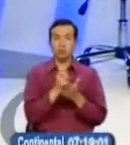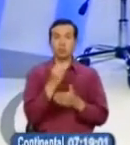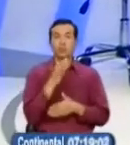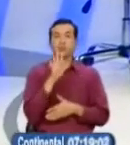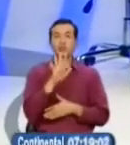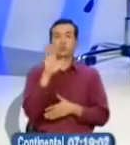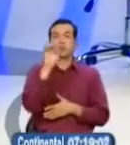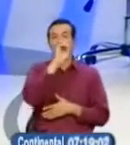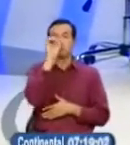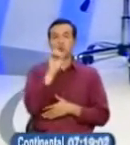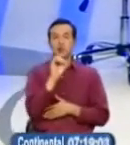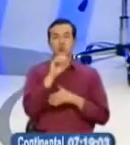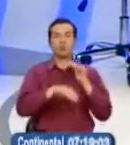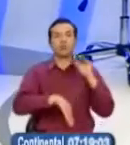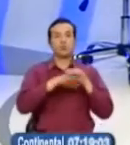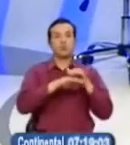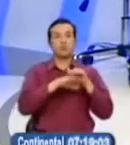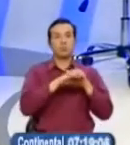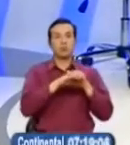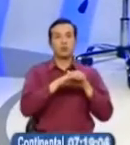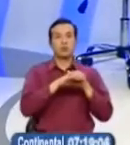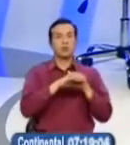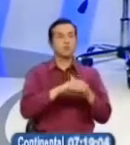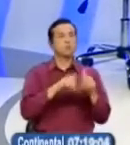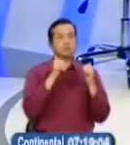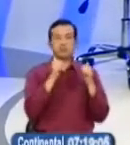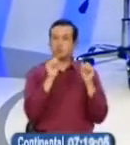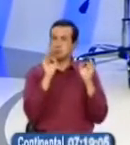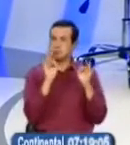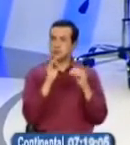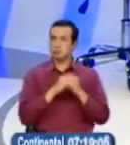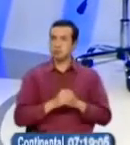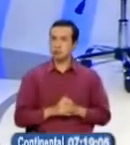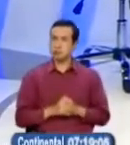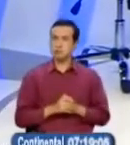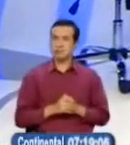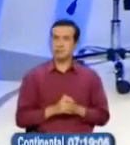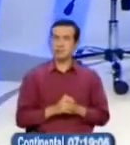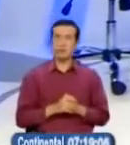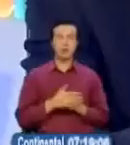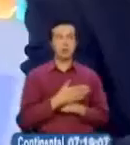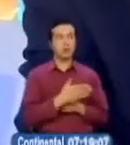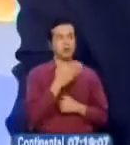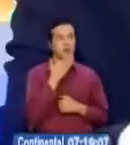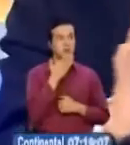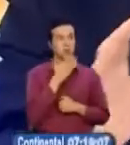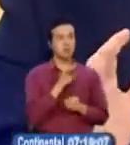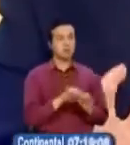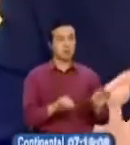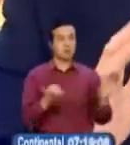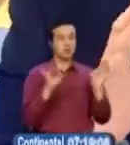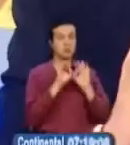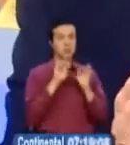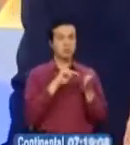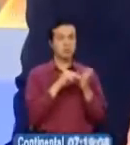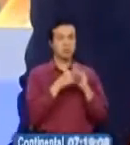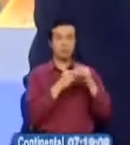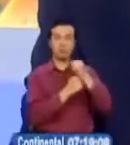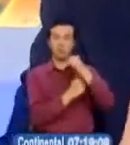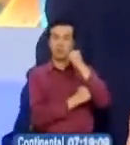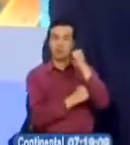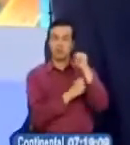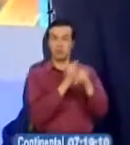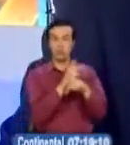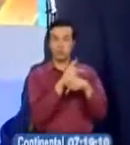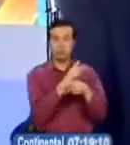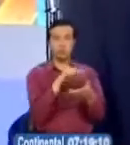un 5% máximo, lo cual es estupendo. Sí, sí, bueno, esa posición es importante porque estamos hablando de fortalecer el sector